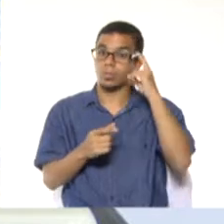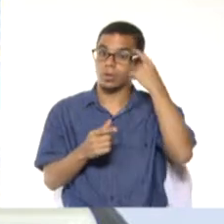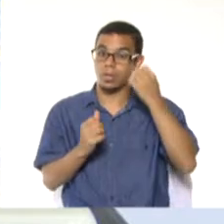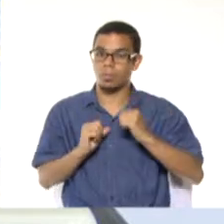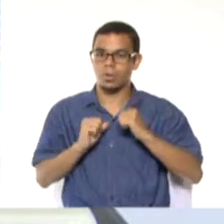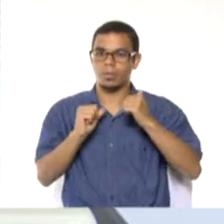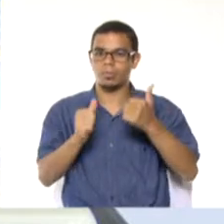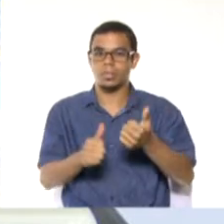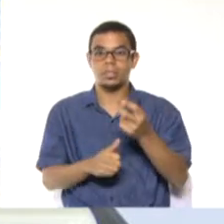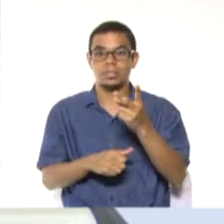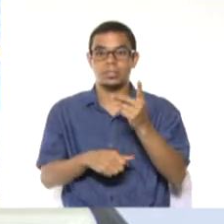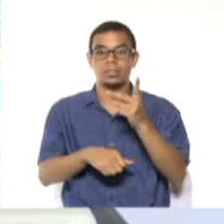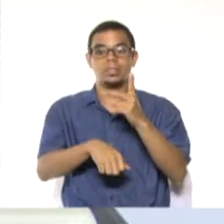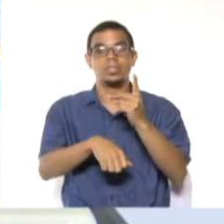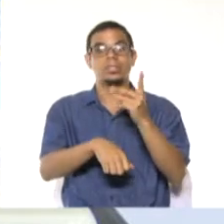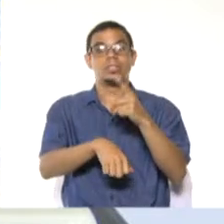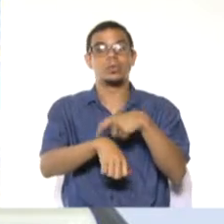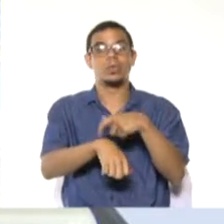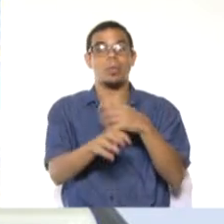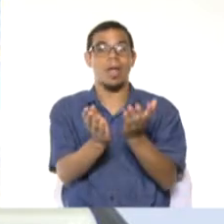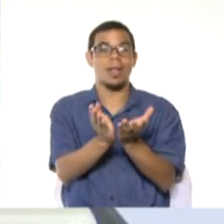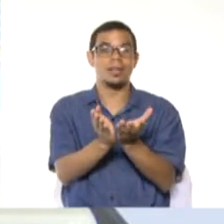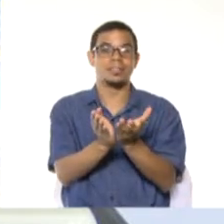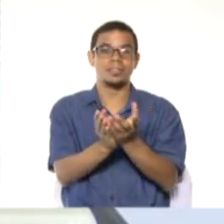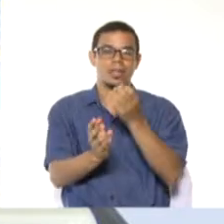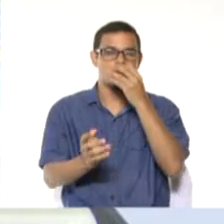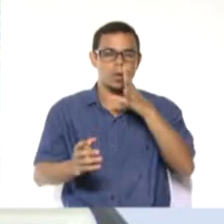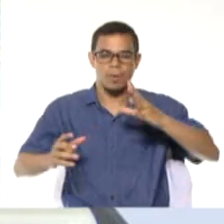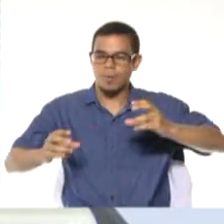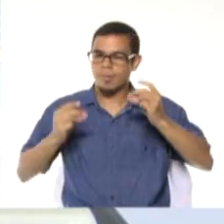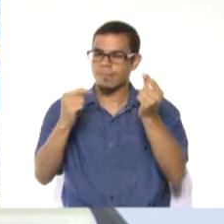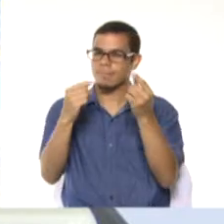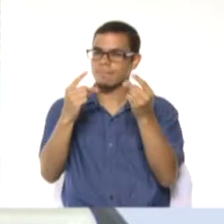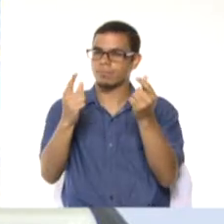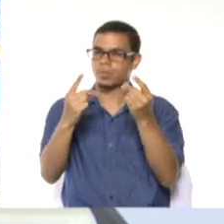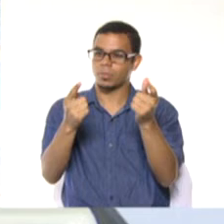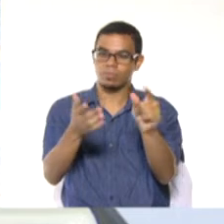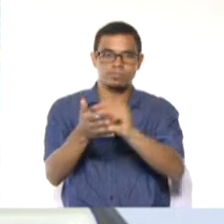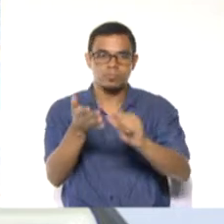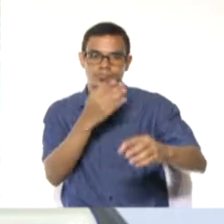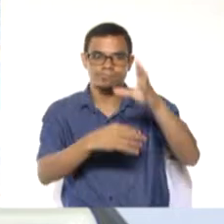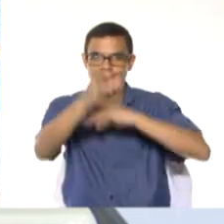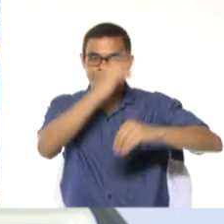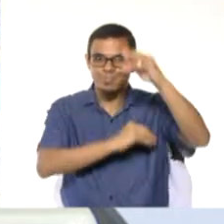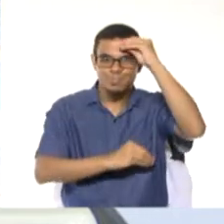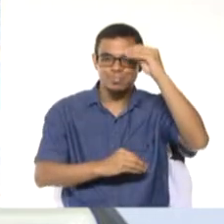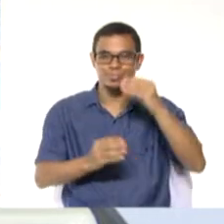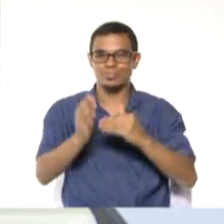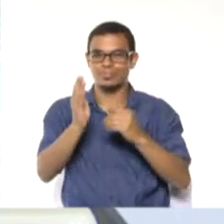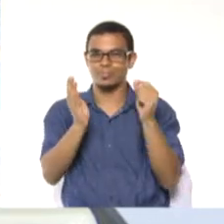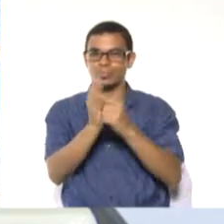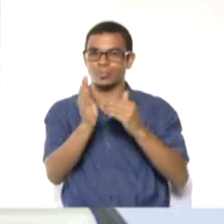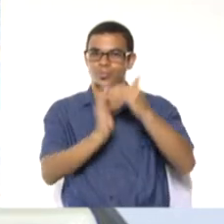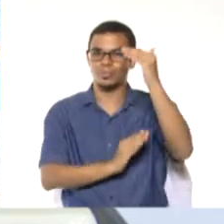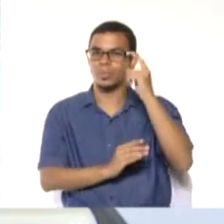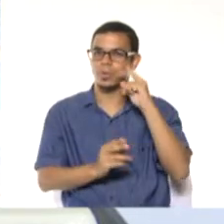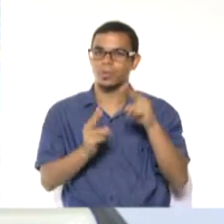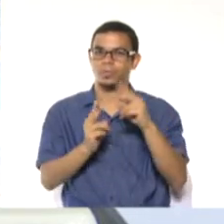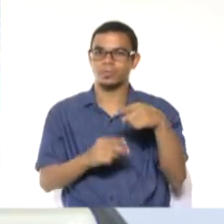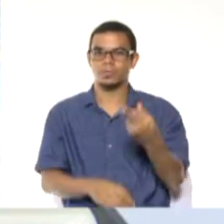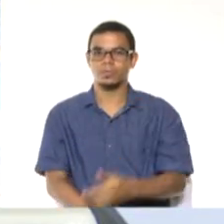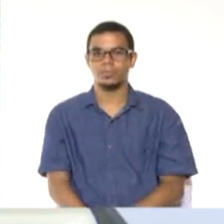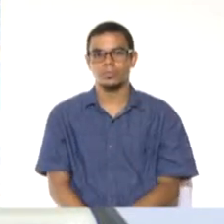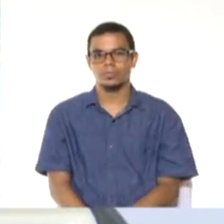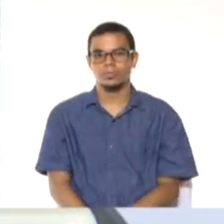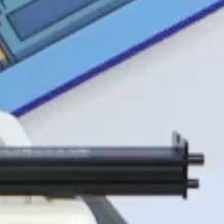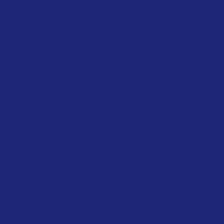iniciando este segundo momento y vamos con esa energía para apuntar a su máxima calificación. Será hasta la próxima.